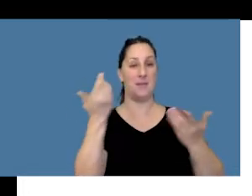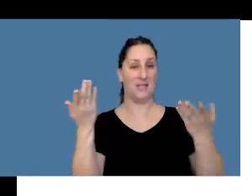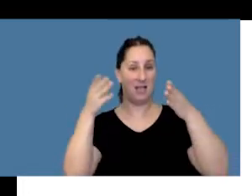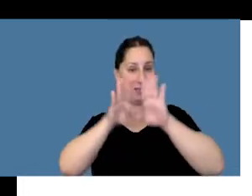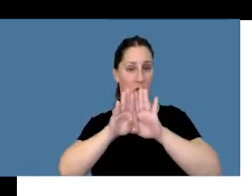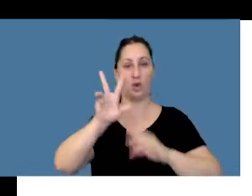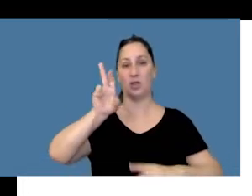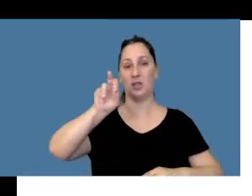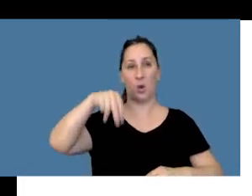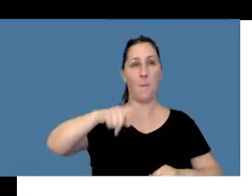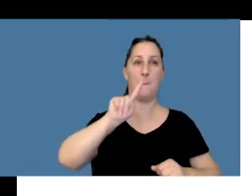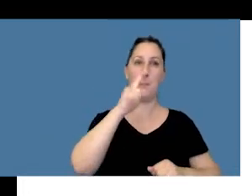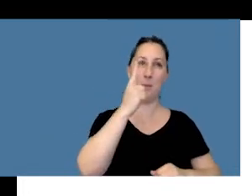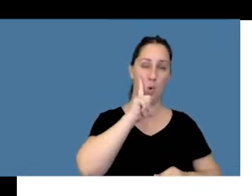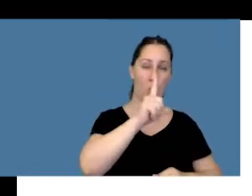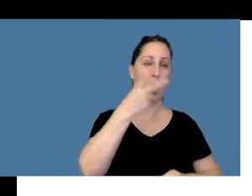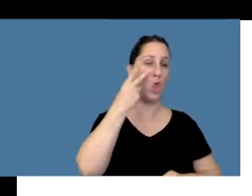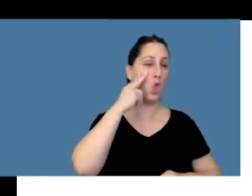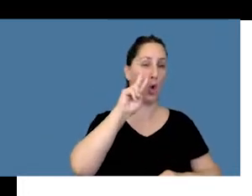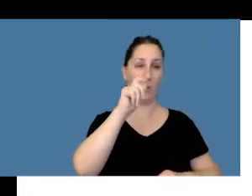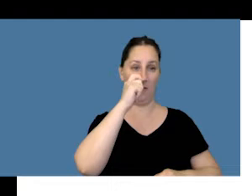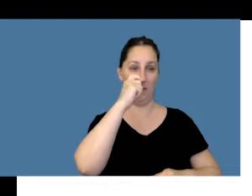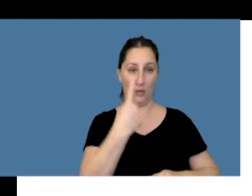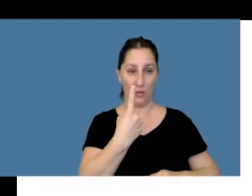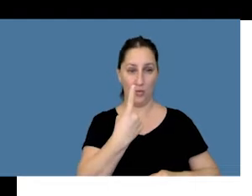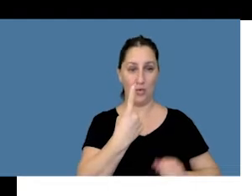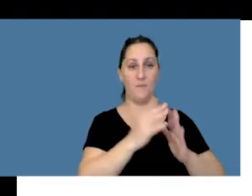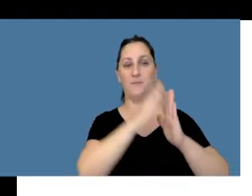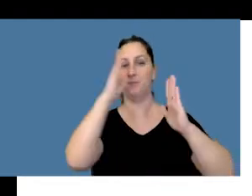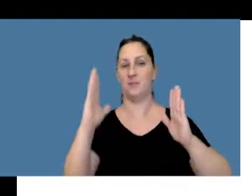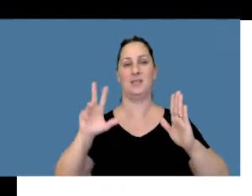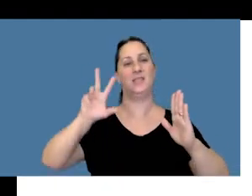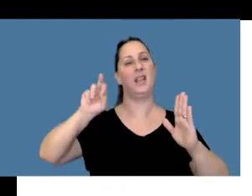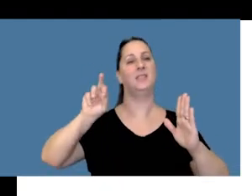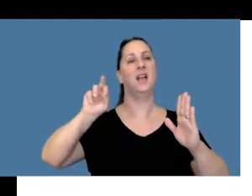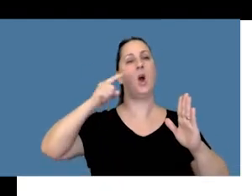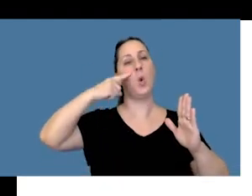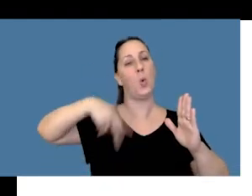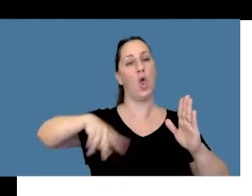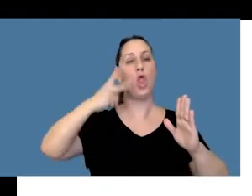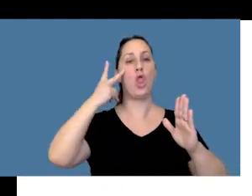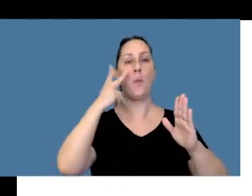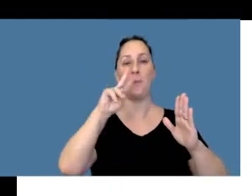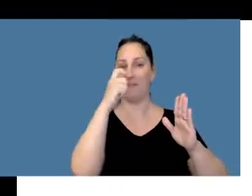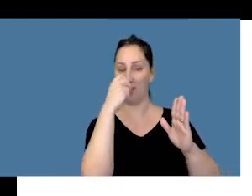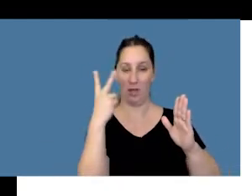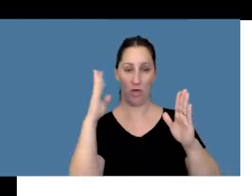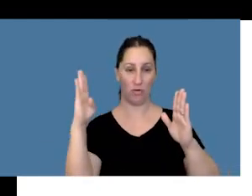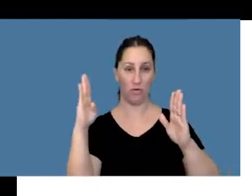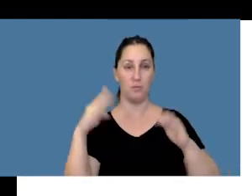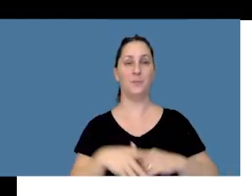junio. Hicimos 1 de julio de 2021 hasta 30 de junio de 2022